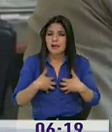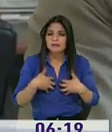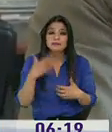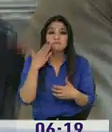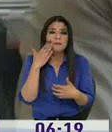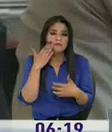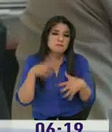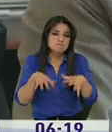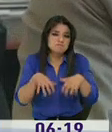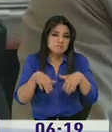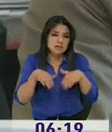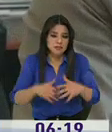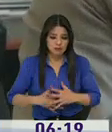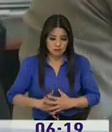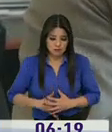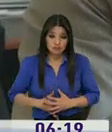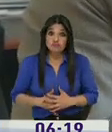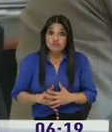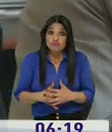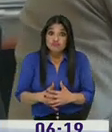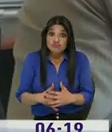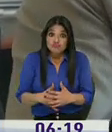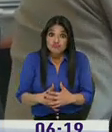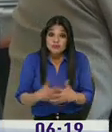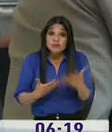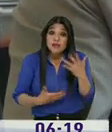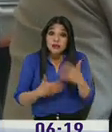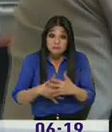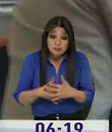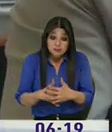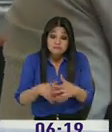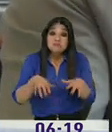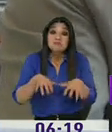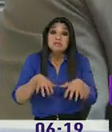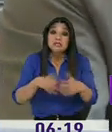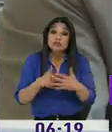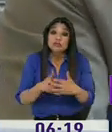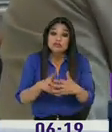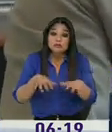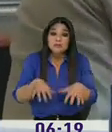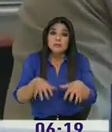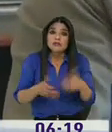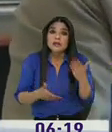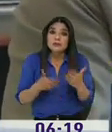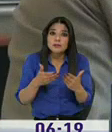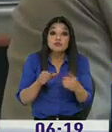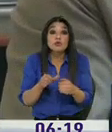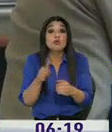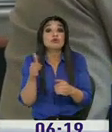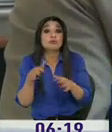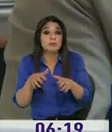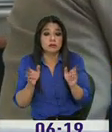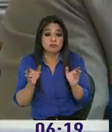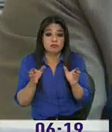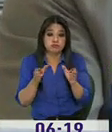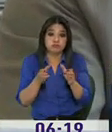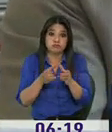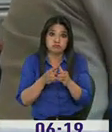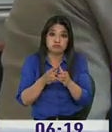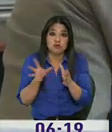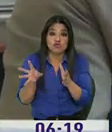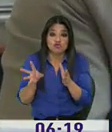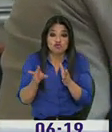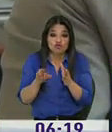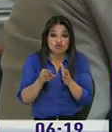una hipótesis podría ser de qué pudo ser siamés absorbió